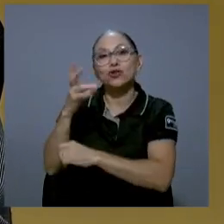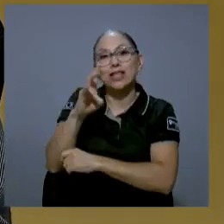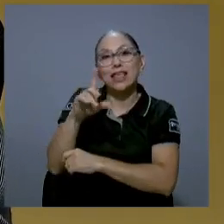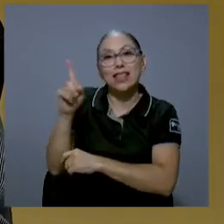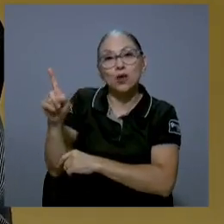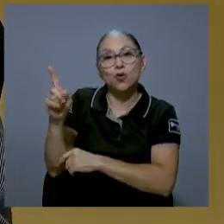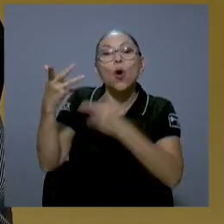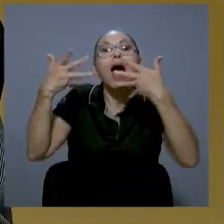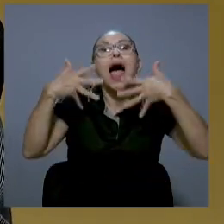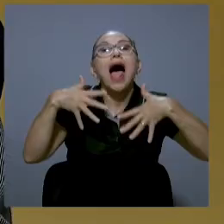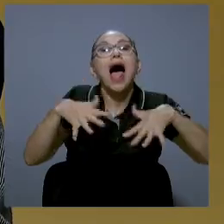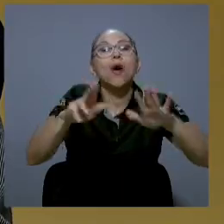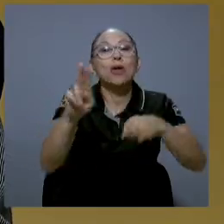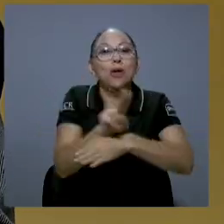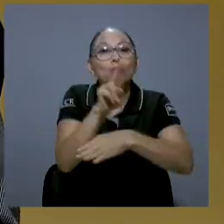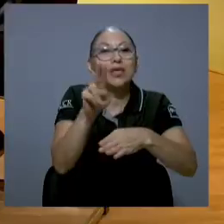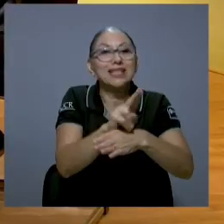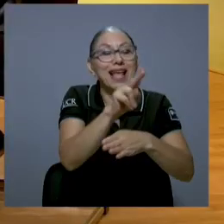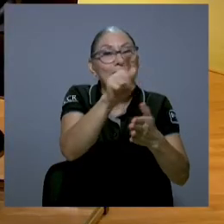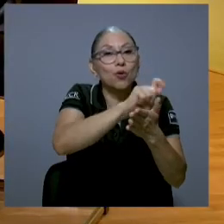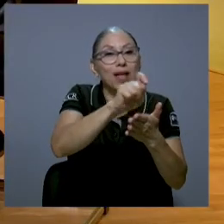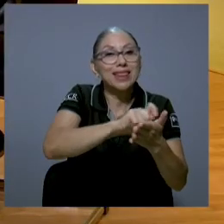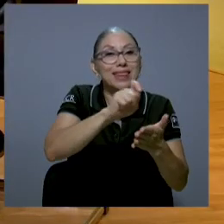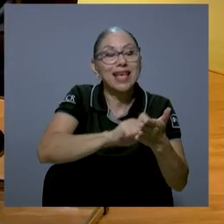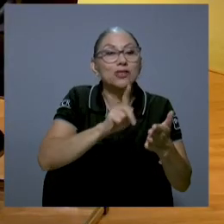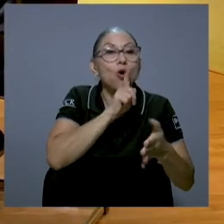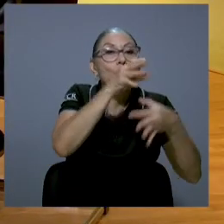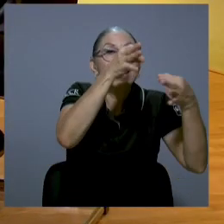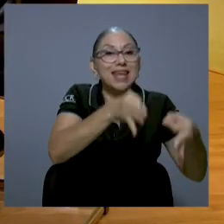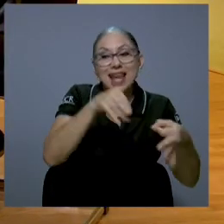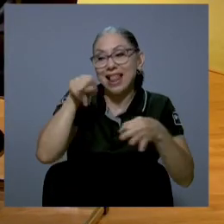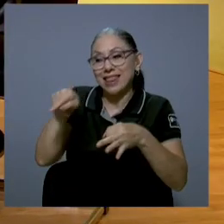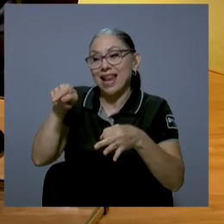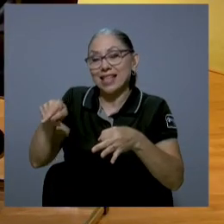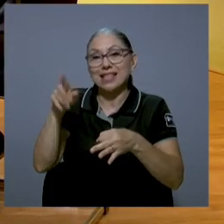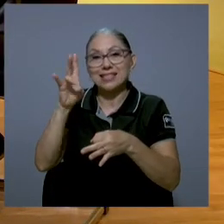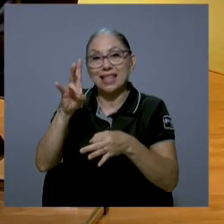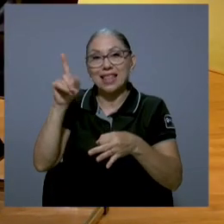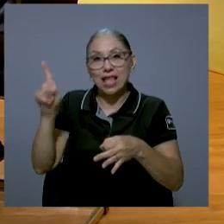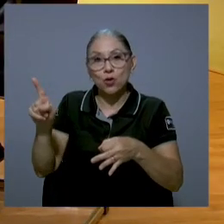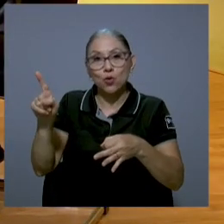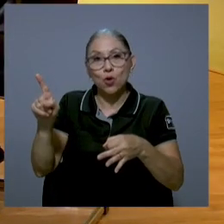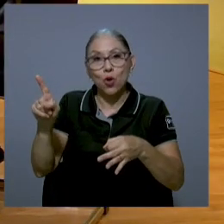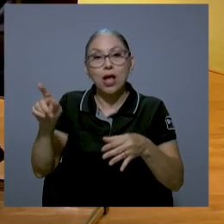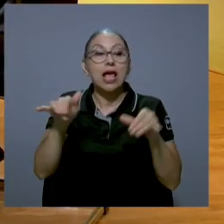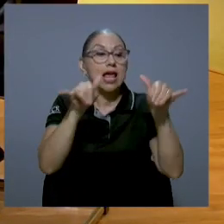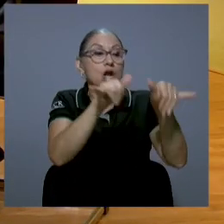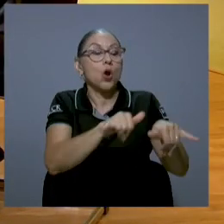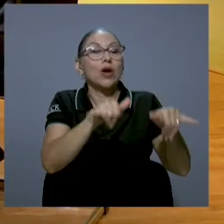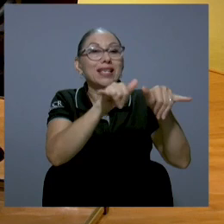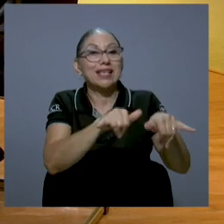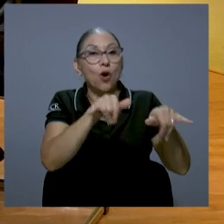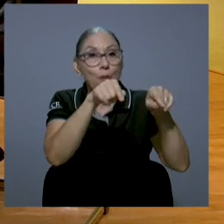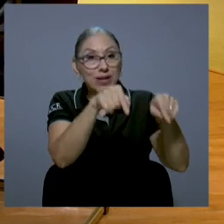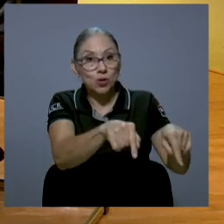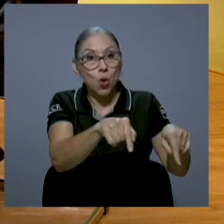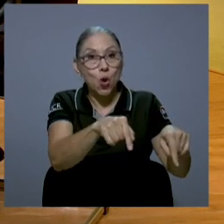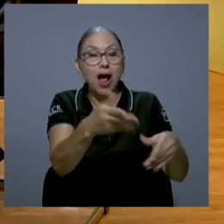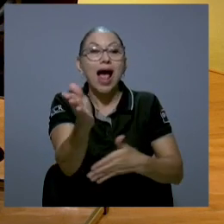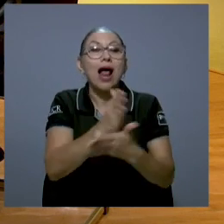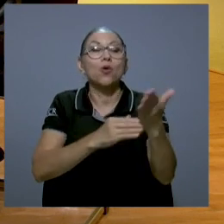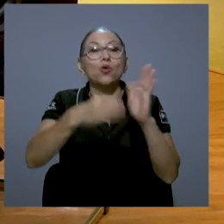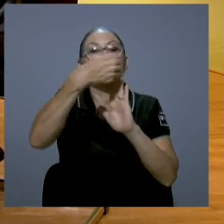el texto original de la 71, y fundamentalmente lo que se conservó fueron los capítulos de